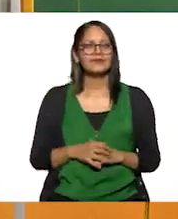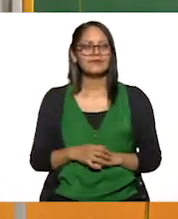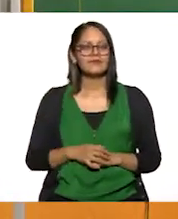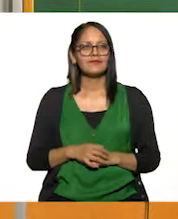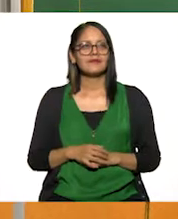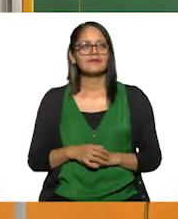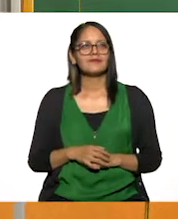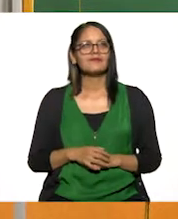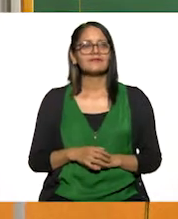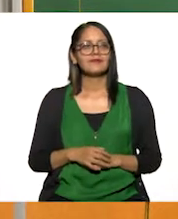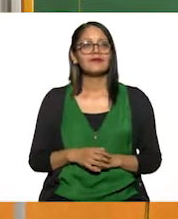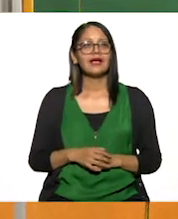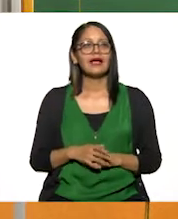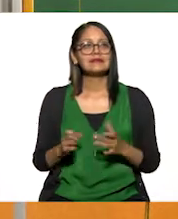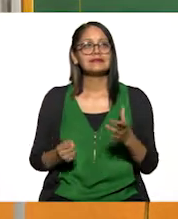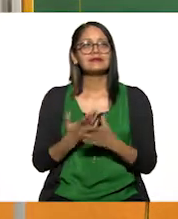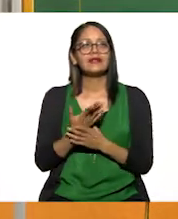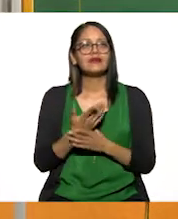ella salió a las